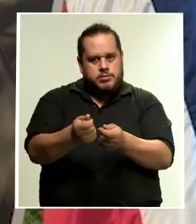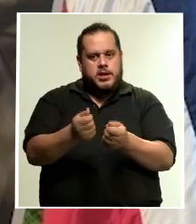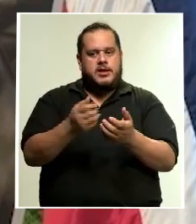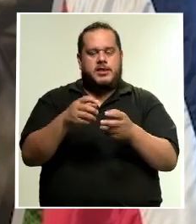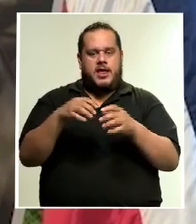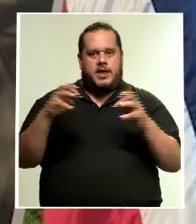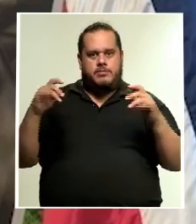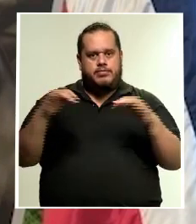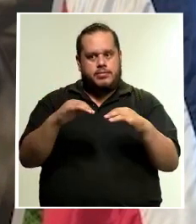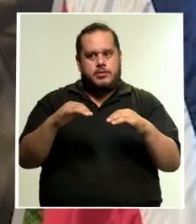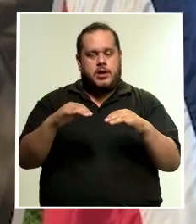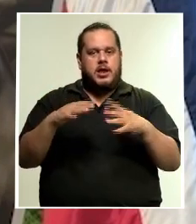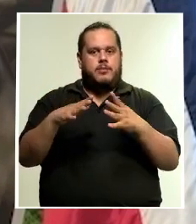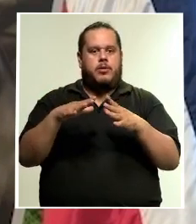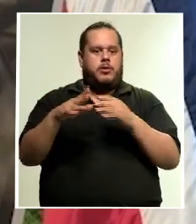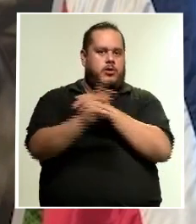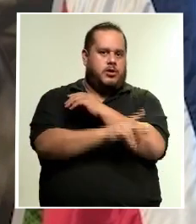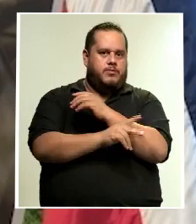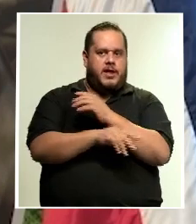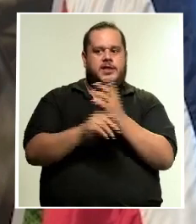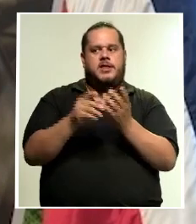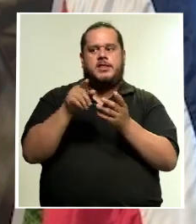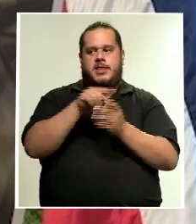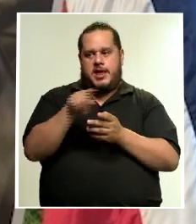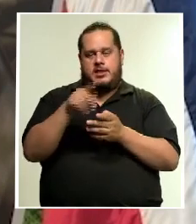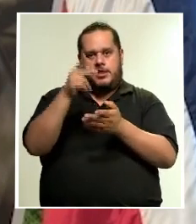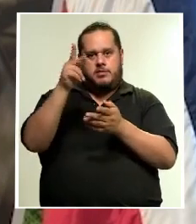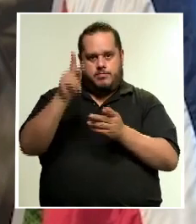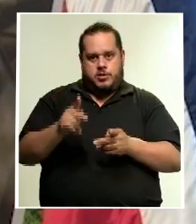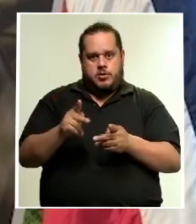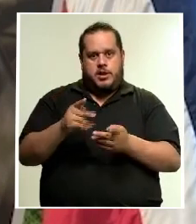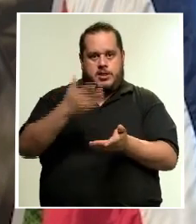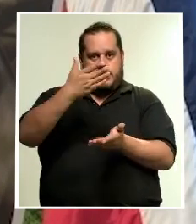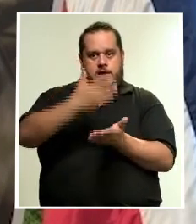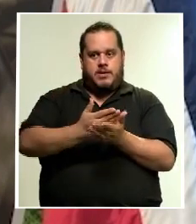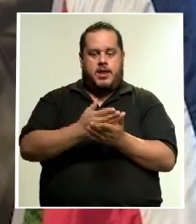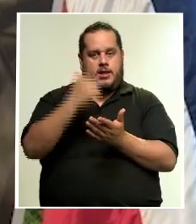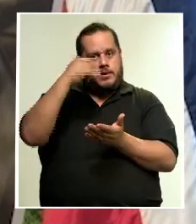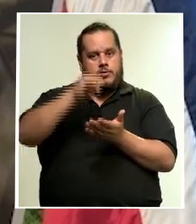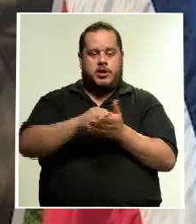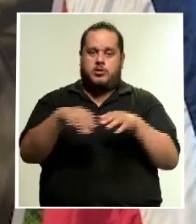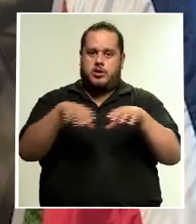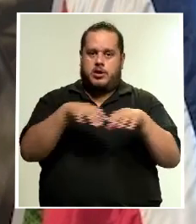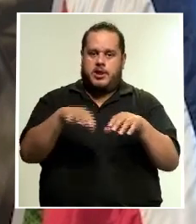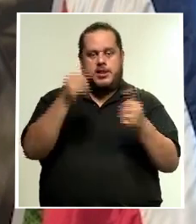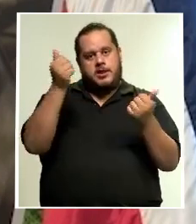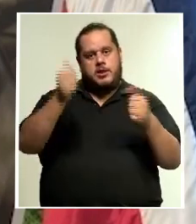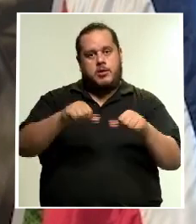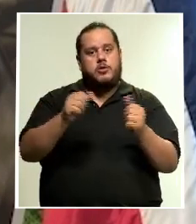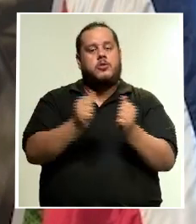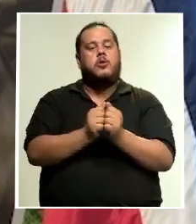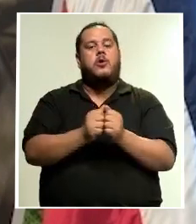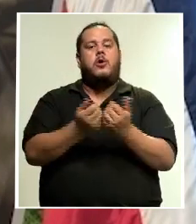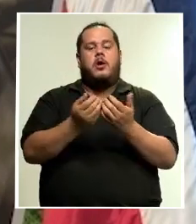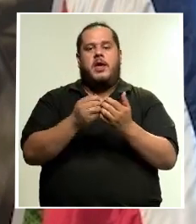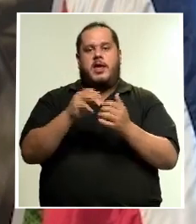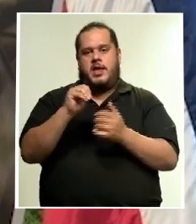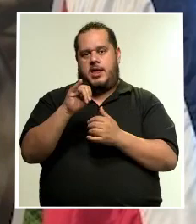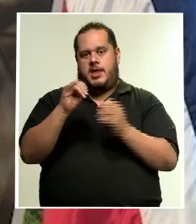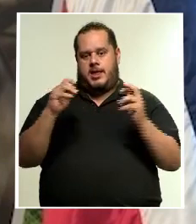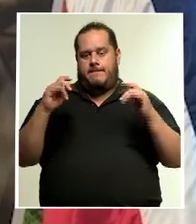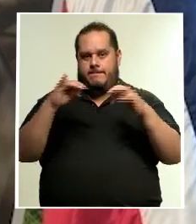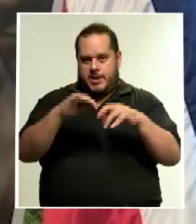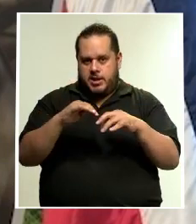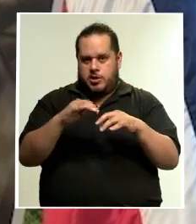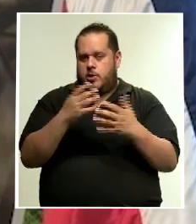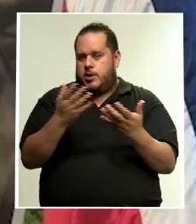región de estas personas que se encontraban varadas, y por eso es que se toman acciones. De acuerdo con la Dirección de Migración y Extranjería de Costa Rica, la política por el